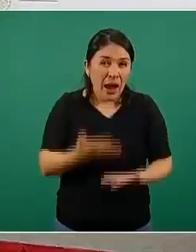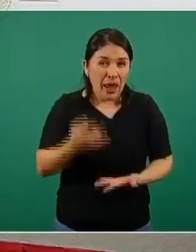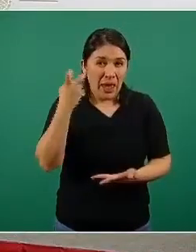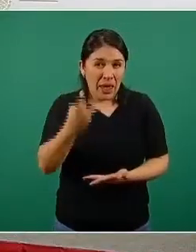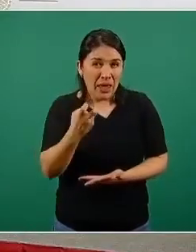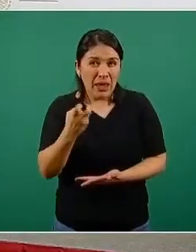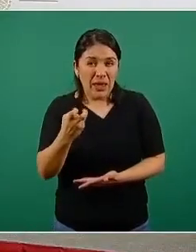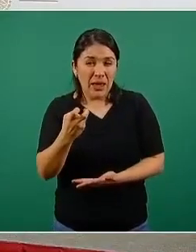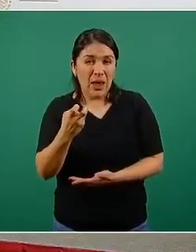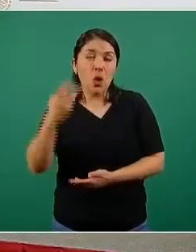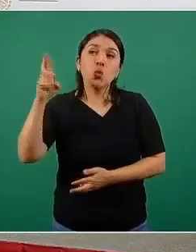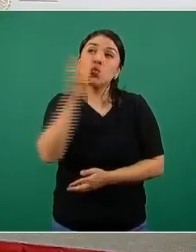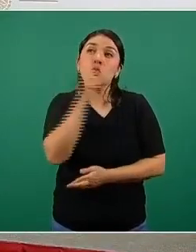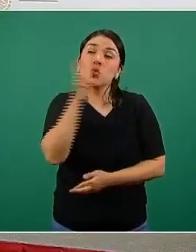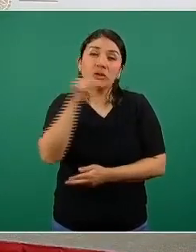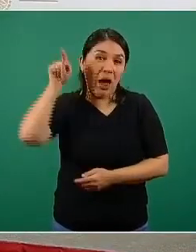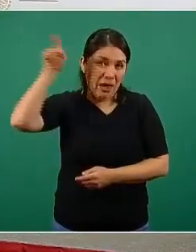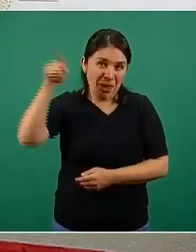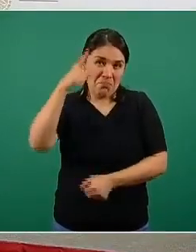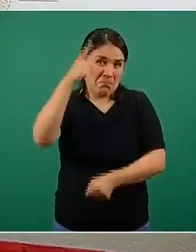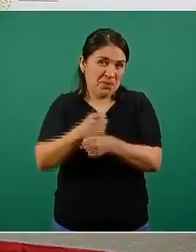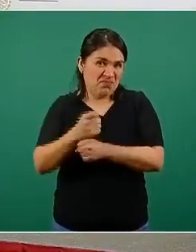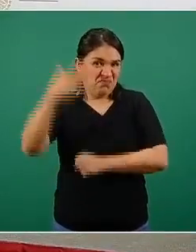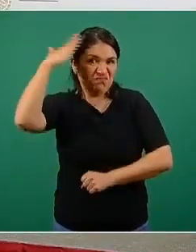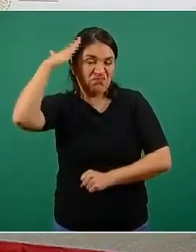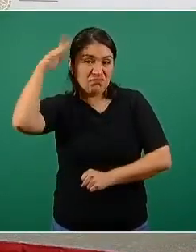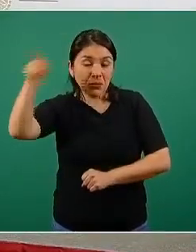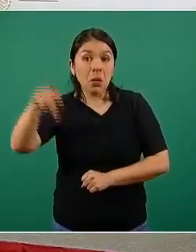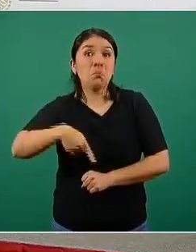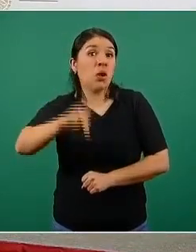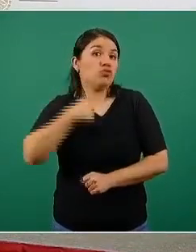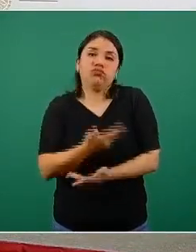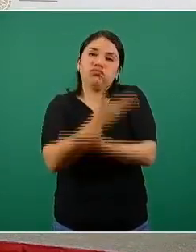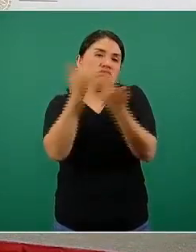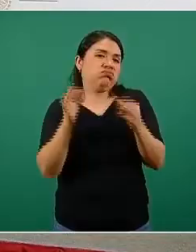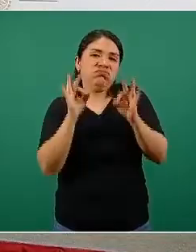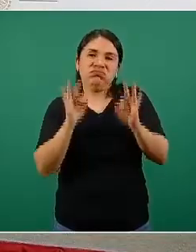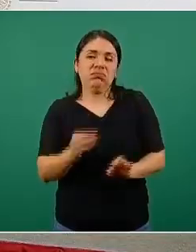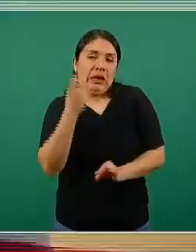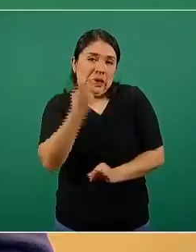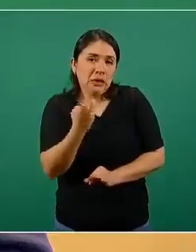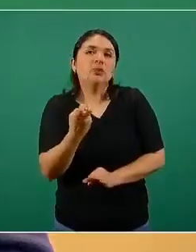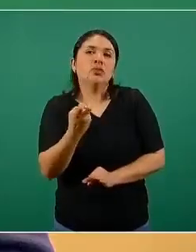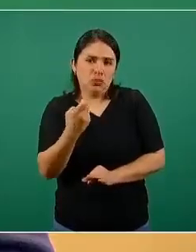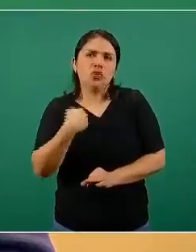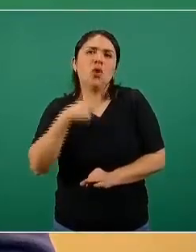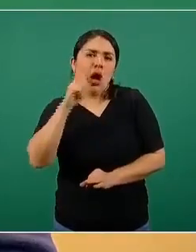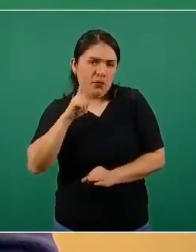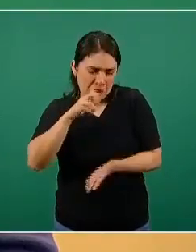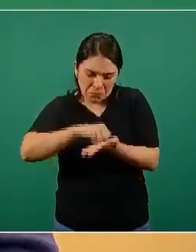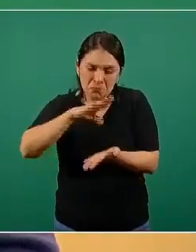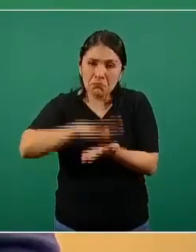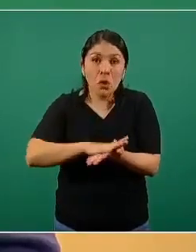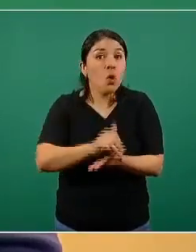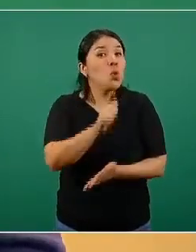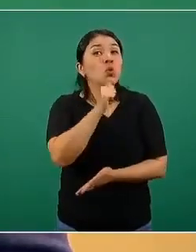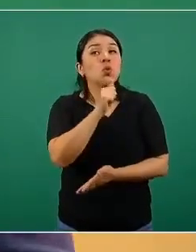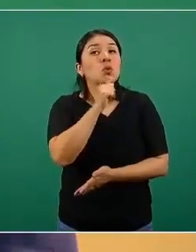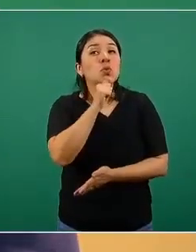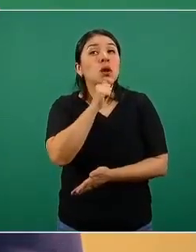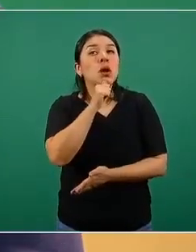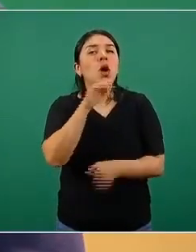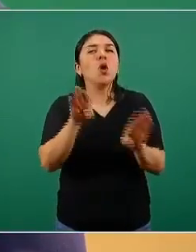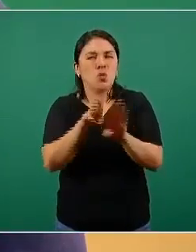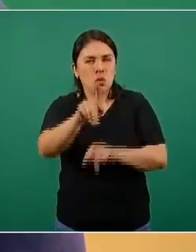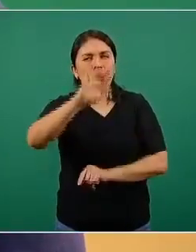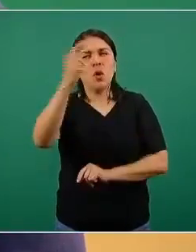de Rusia principalmente, pero no sé, si lo vamos a tomar. Todavía no es